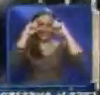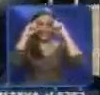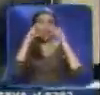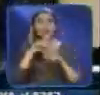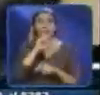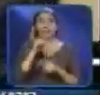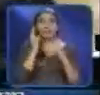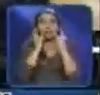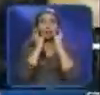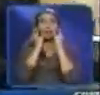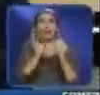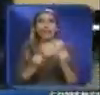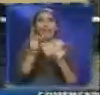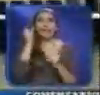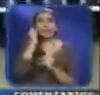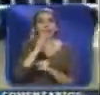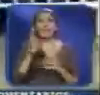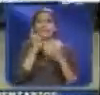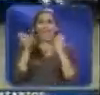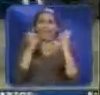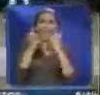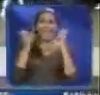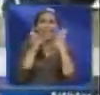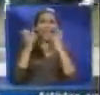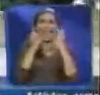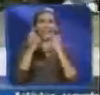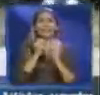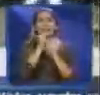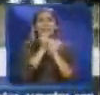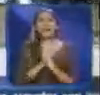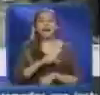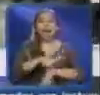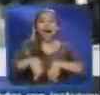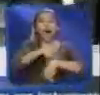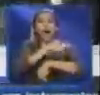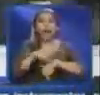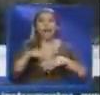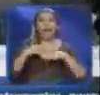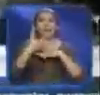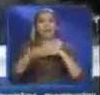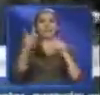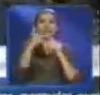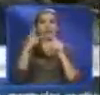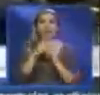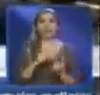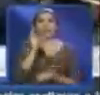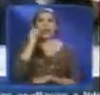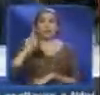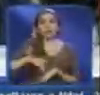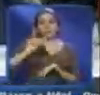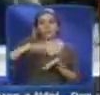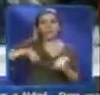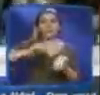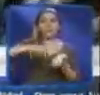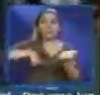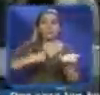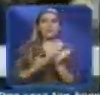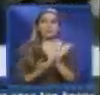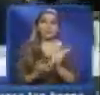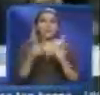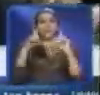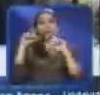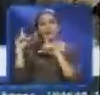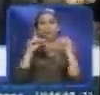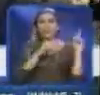despertó La locura de las fans quienes lo esperaron por horas en las afueras del Hotel Pit firmó autógrafos posó para las fotos